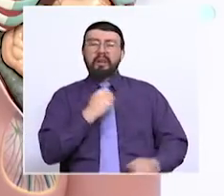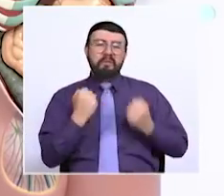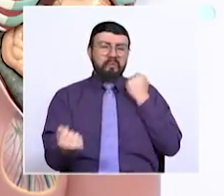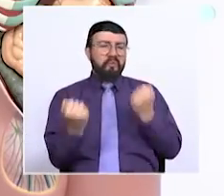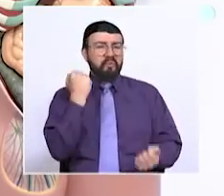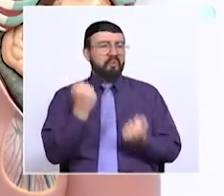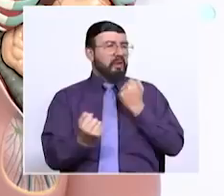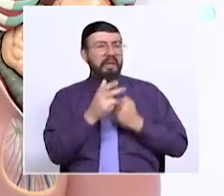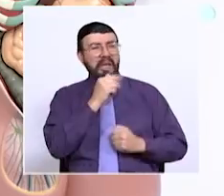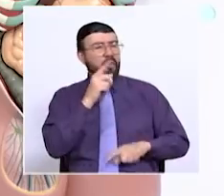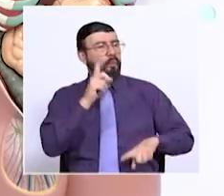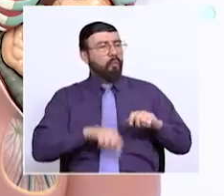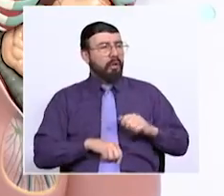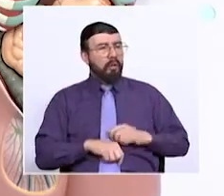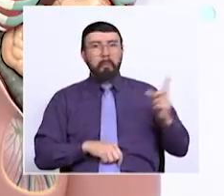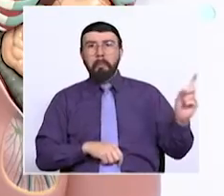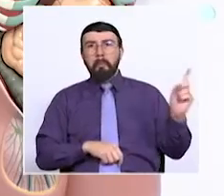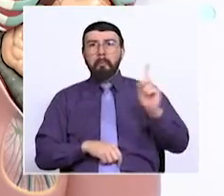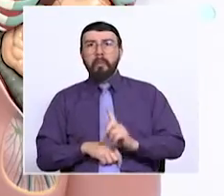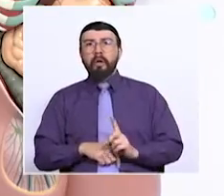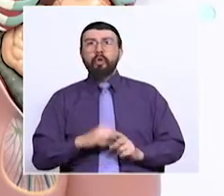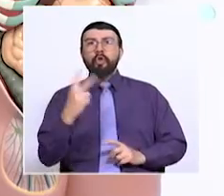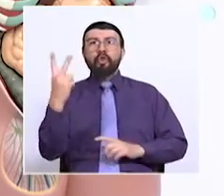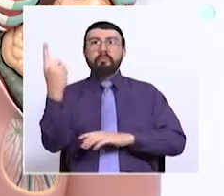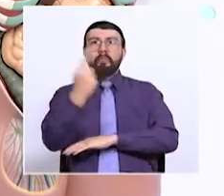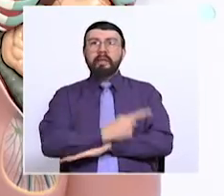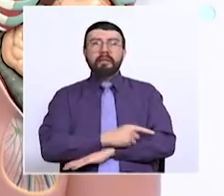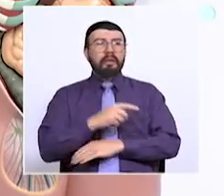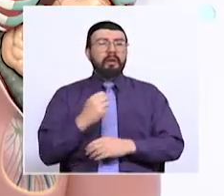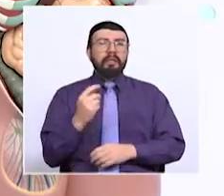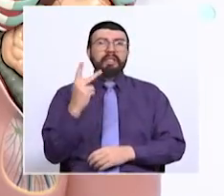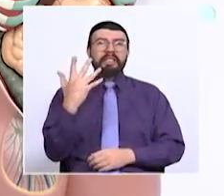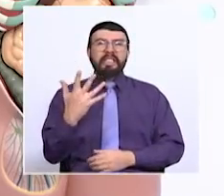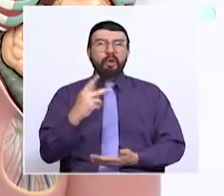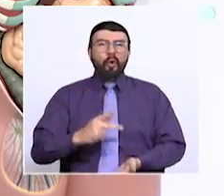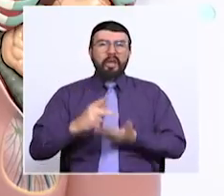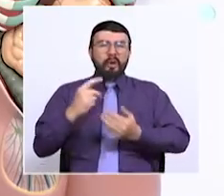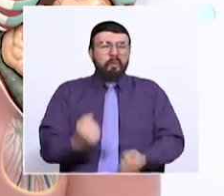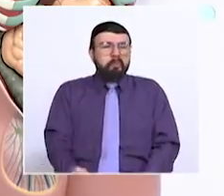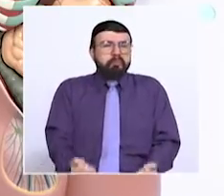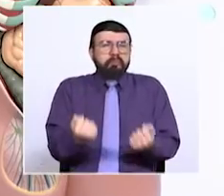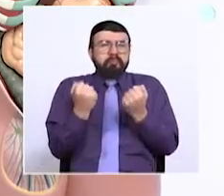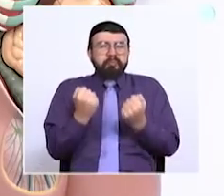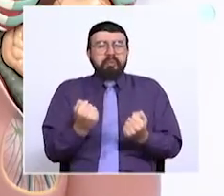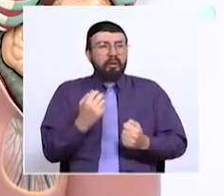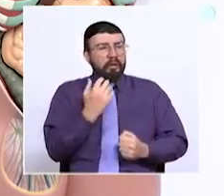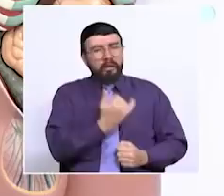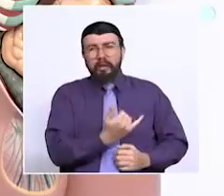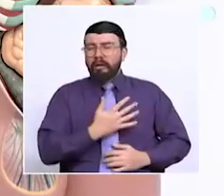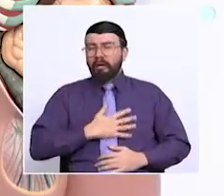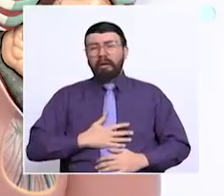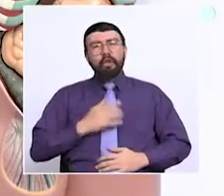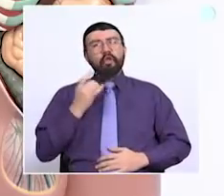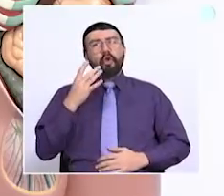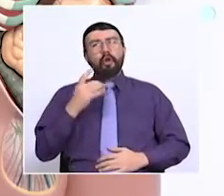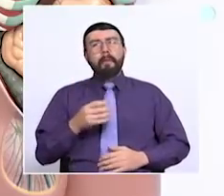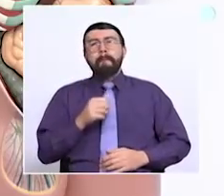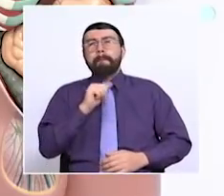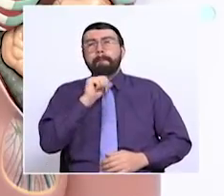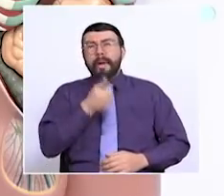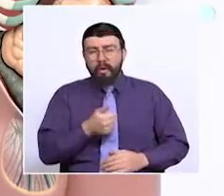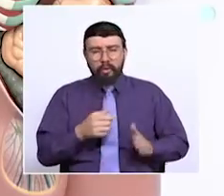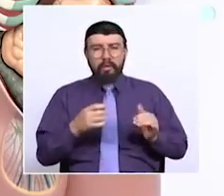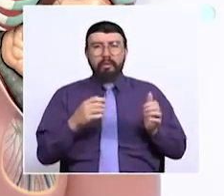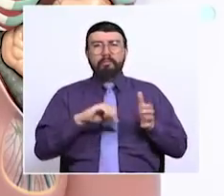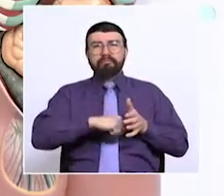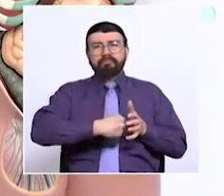meses llegan con 5 kilos más y peor de la rodilla. Le negamos una posibilidad, que es el deporte,